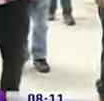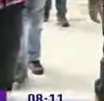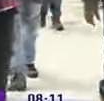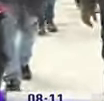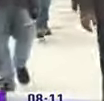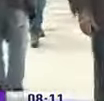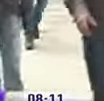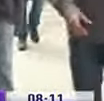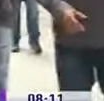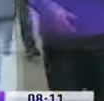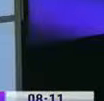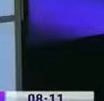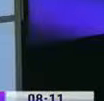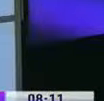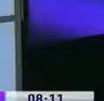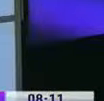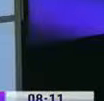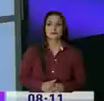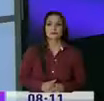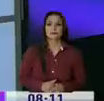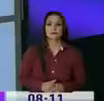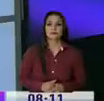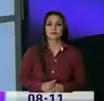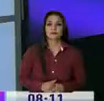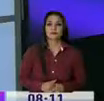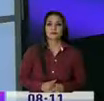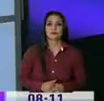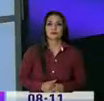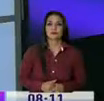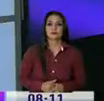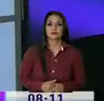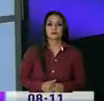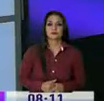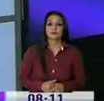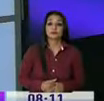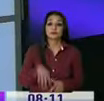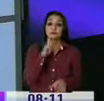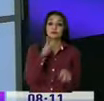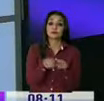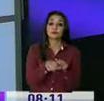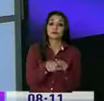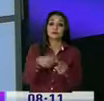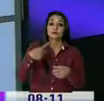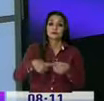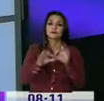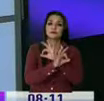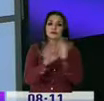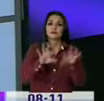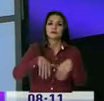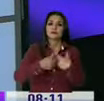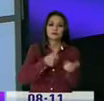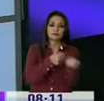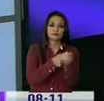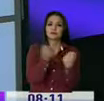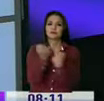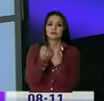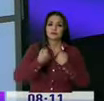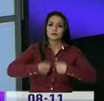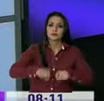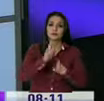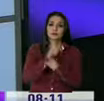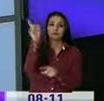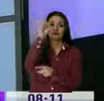Sofía Vintimilla. Y comparto lo que dice Sofía, sumemos esfuerzos para que Quito esté limpio, limpio de los